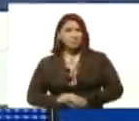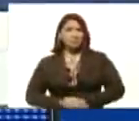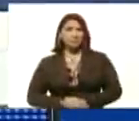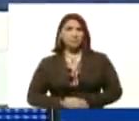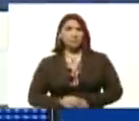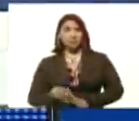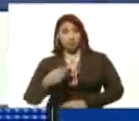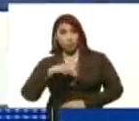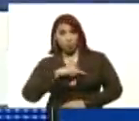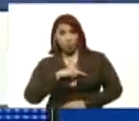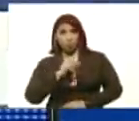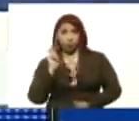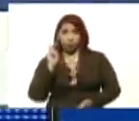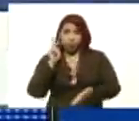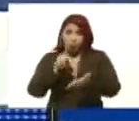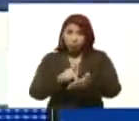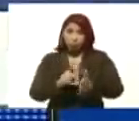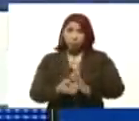Nosotros traíamos